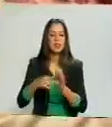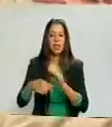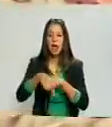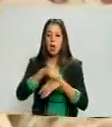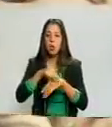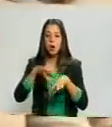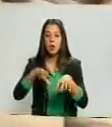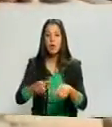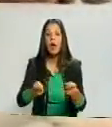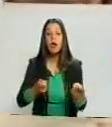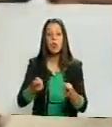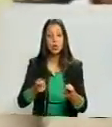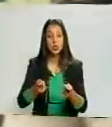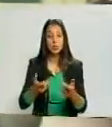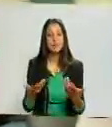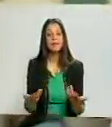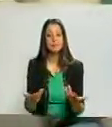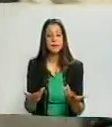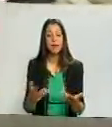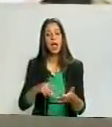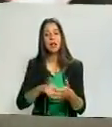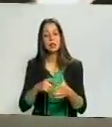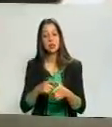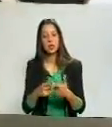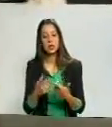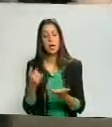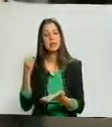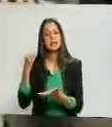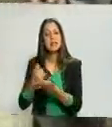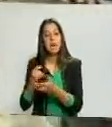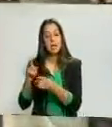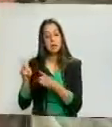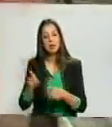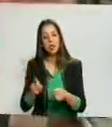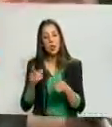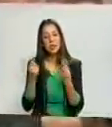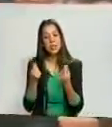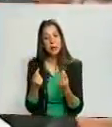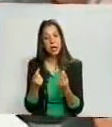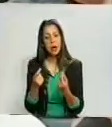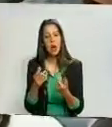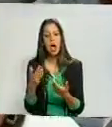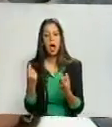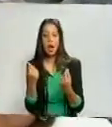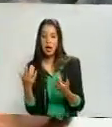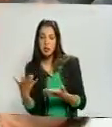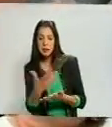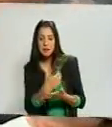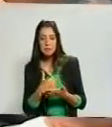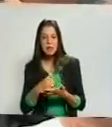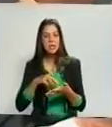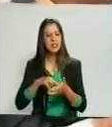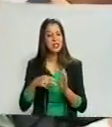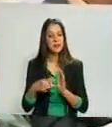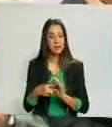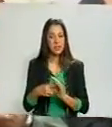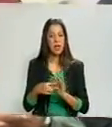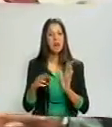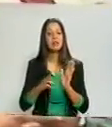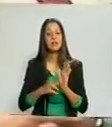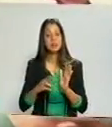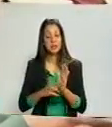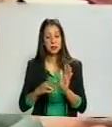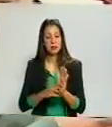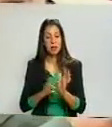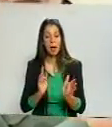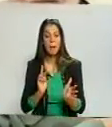venezolano. Y entonces este régimen tributario nos permite también a nosotros garantizar la presencia